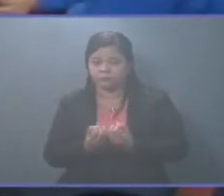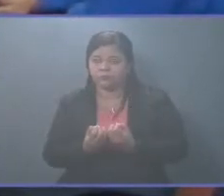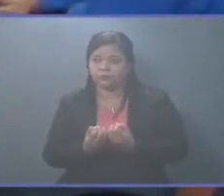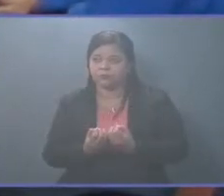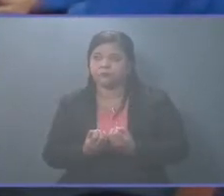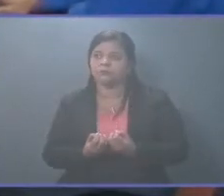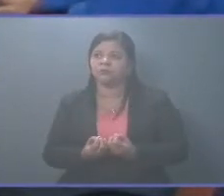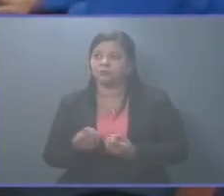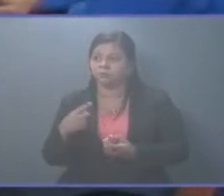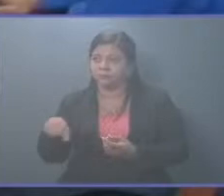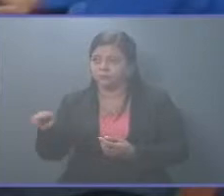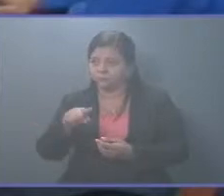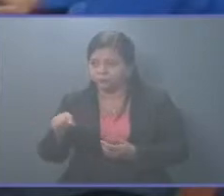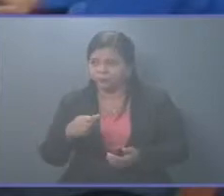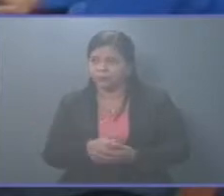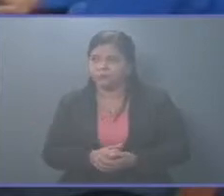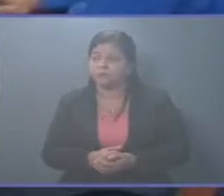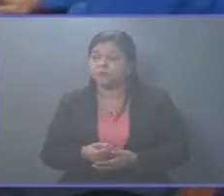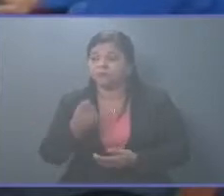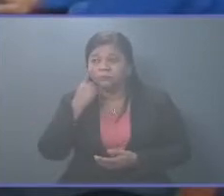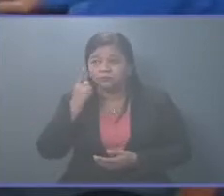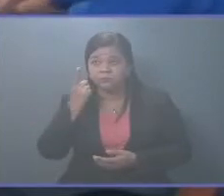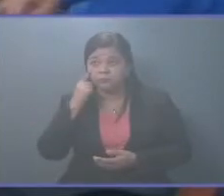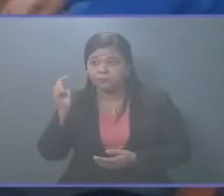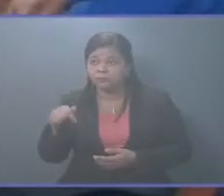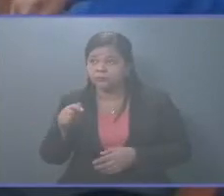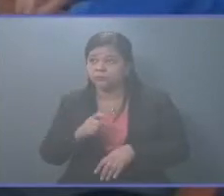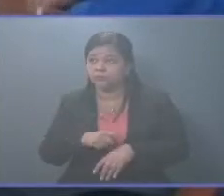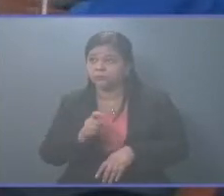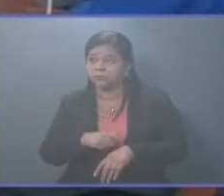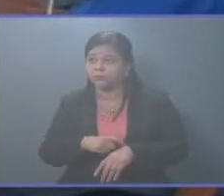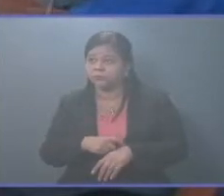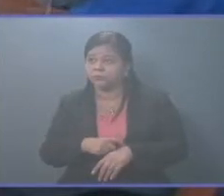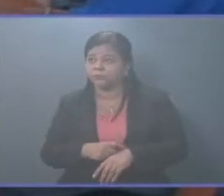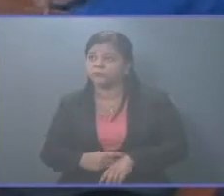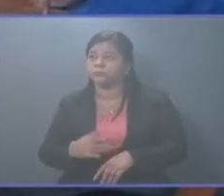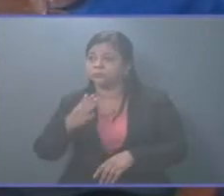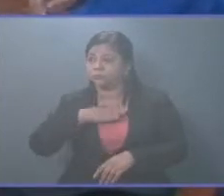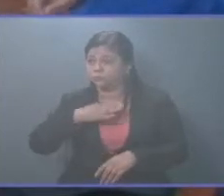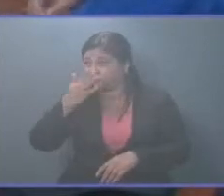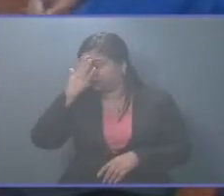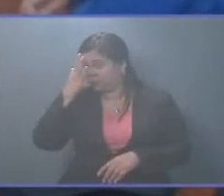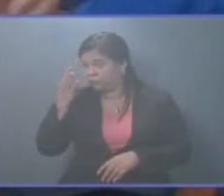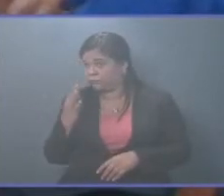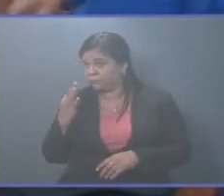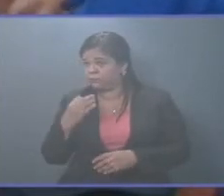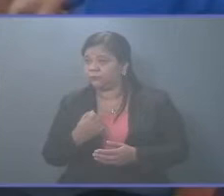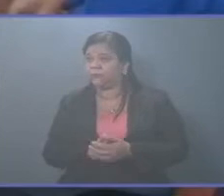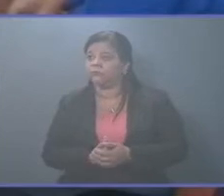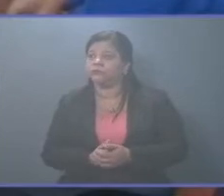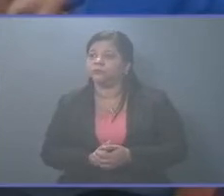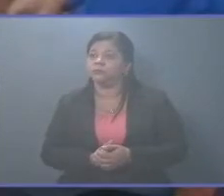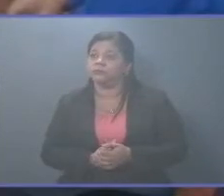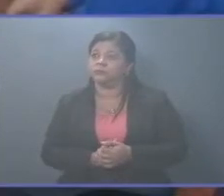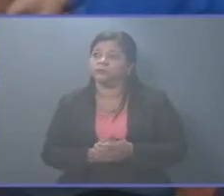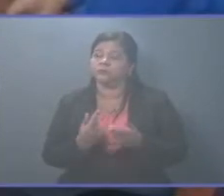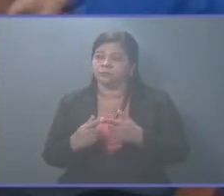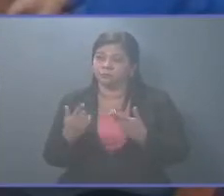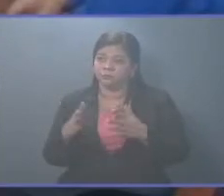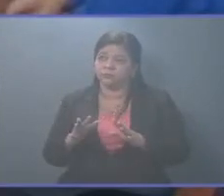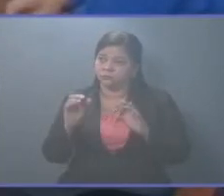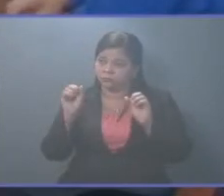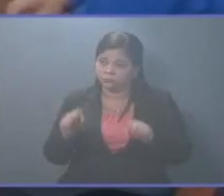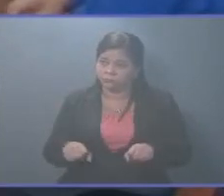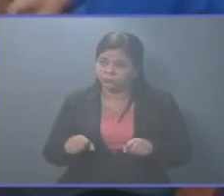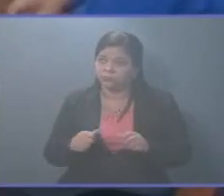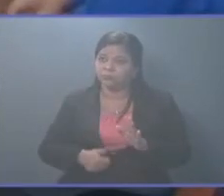son ustedes, y dado a que es un momento histórico, sí considero yo, y la pregunta es si existe la